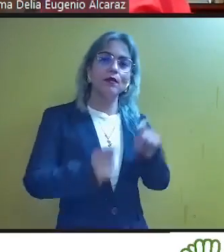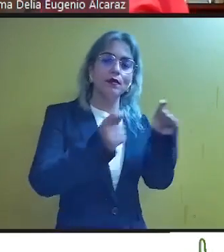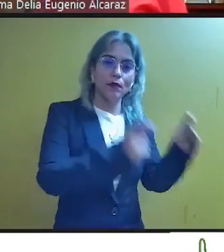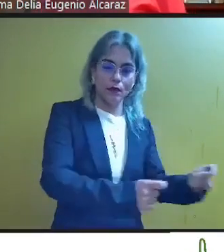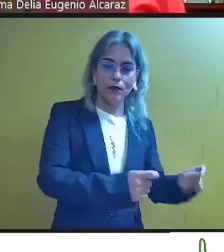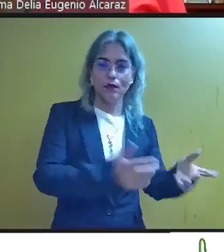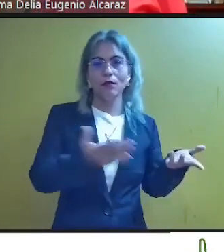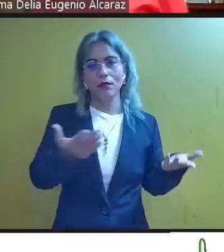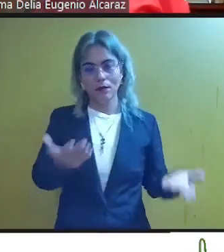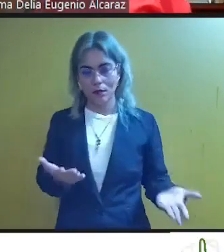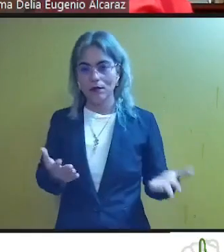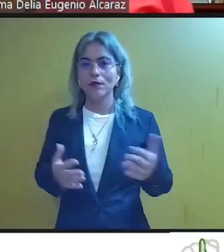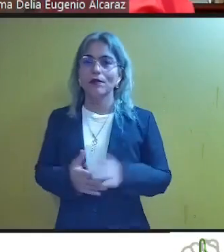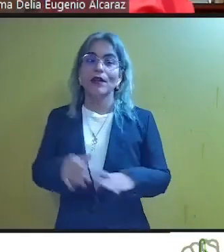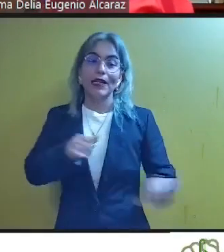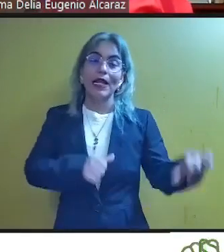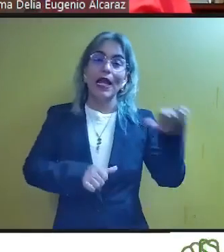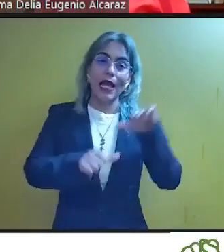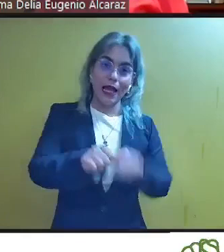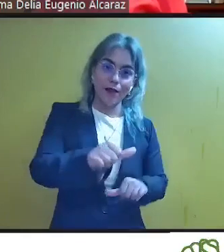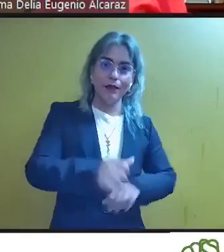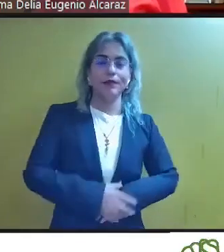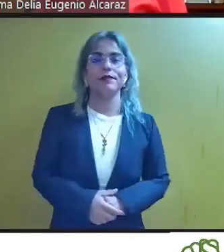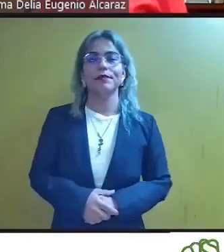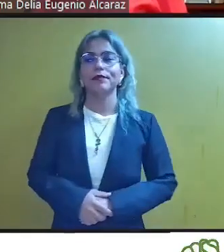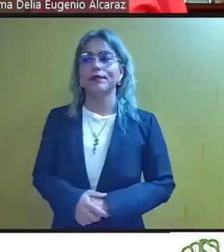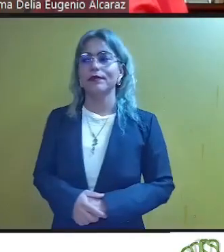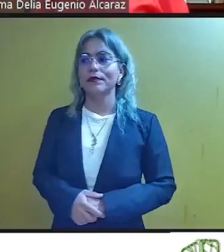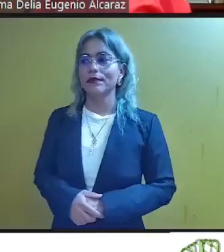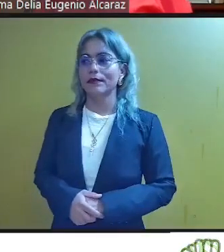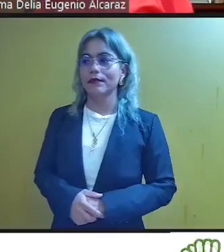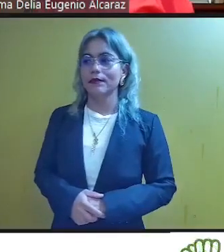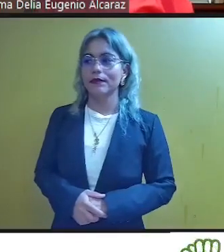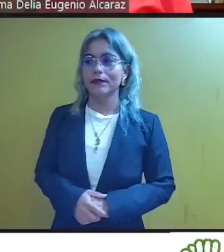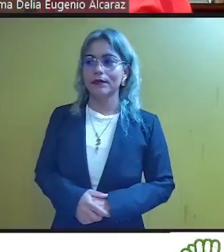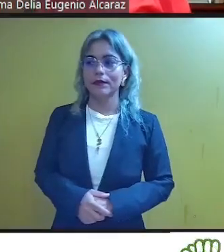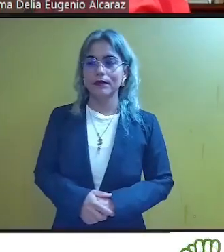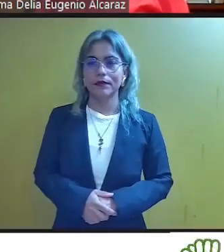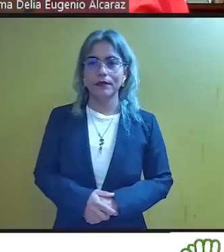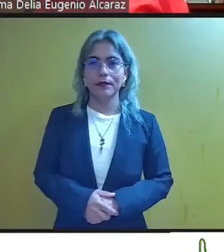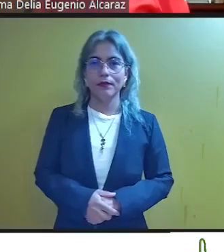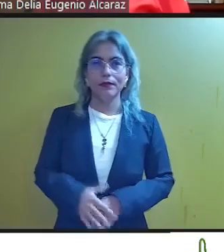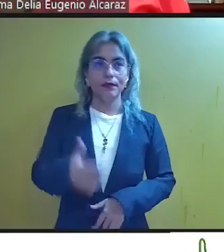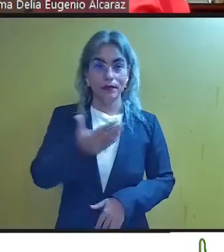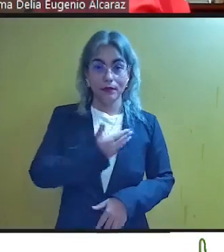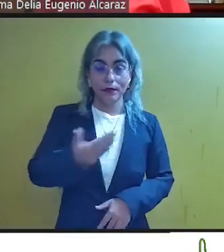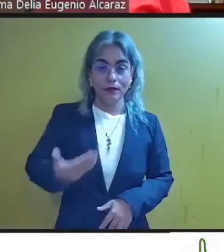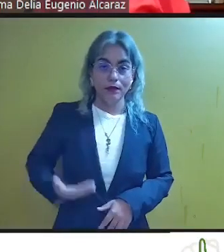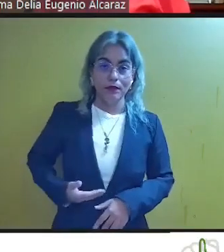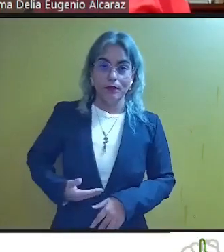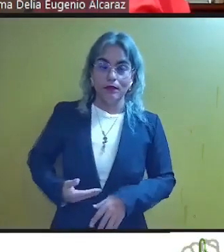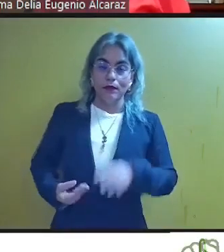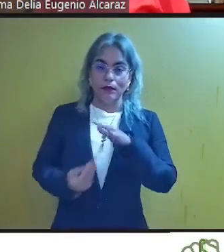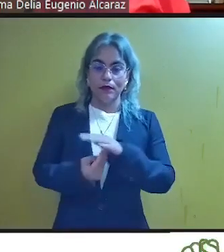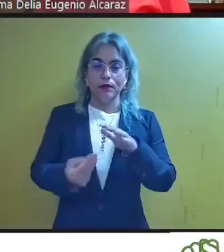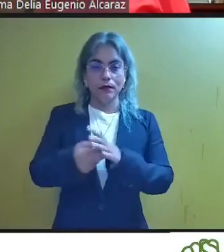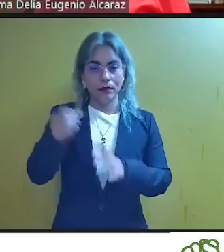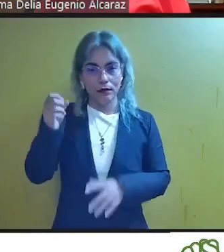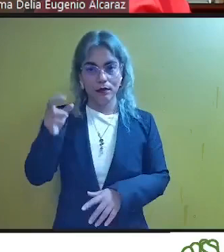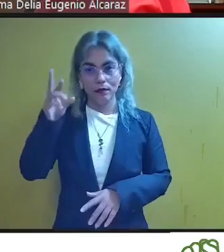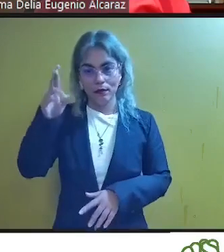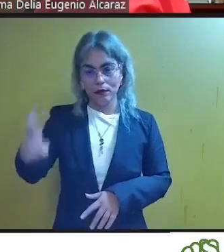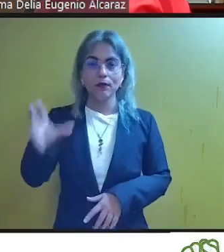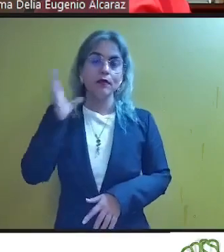regidores propietario y suplente del citado ayuntamiento. Sin embargo, del informe rendido por la presidenta de la mesa directiva del Honorable Congreso del Estado de